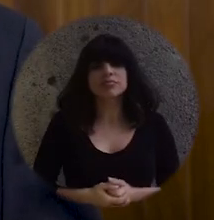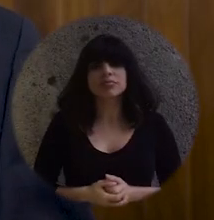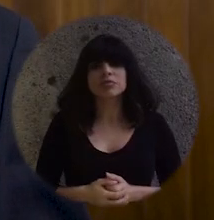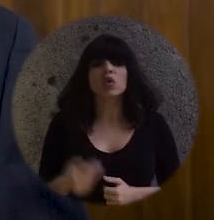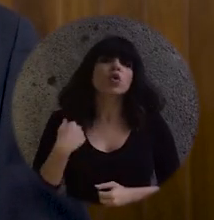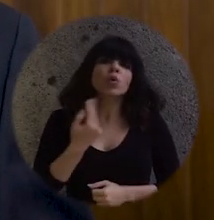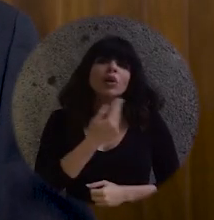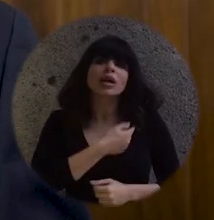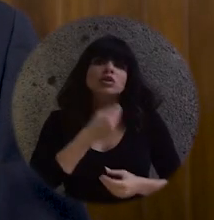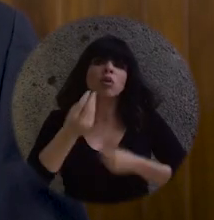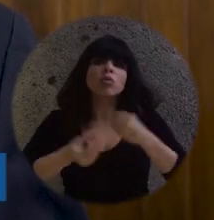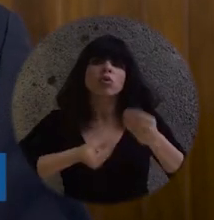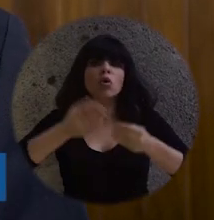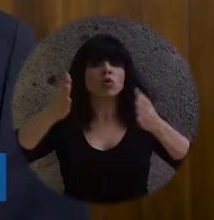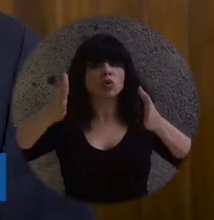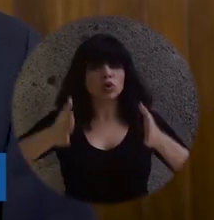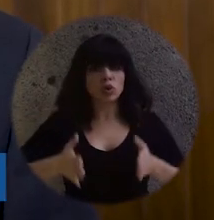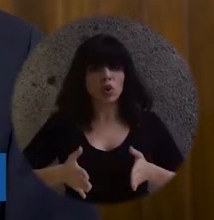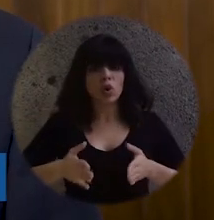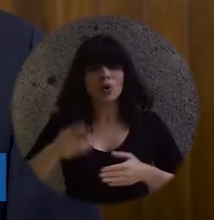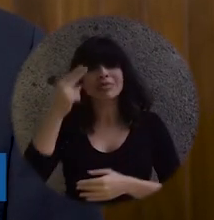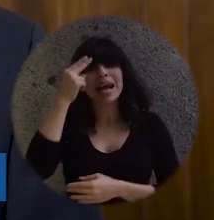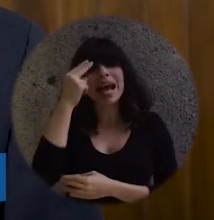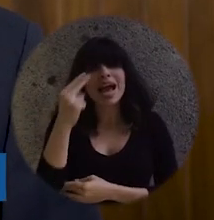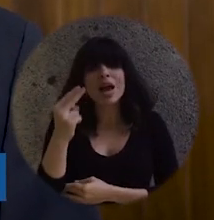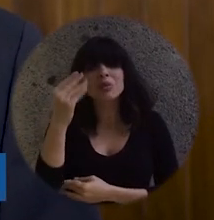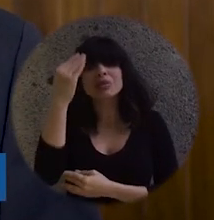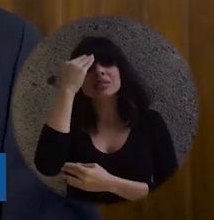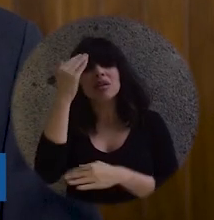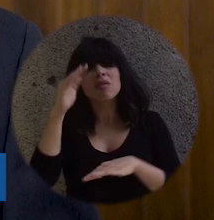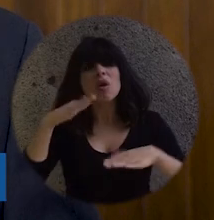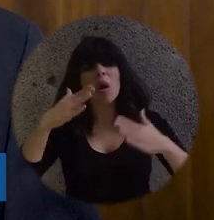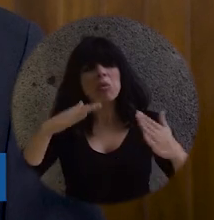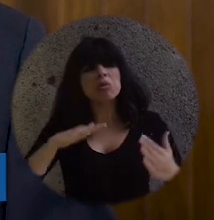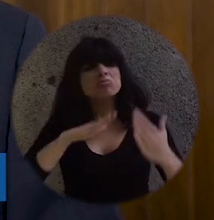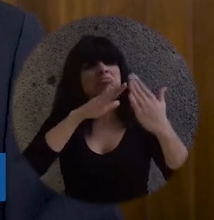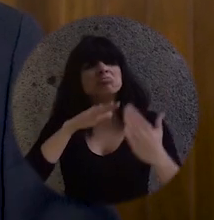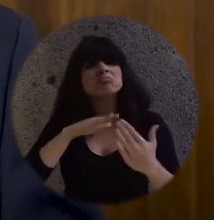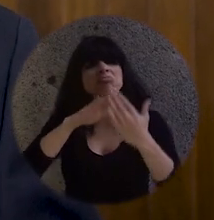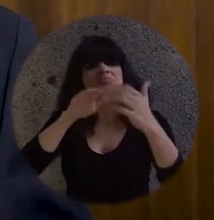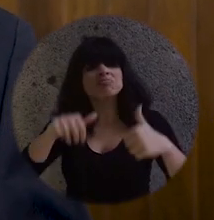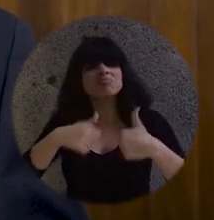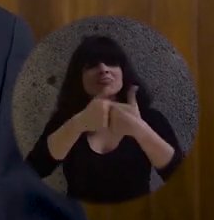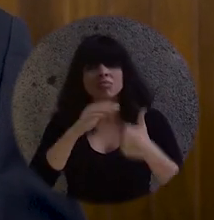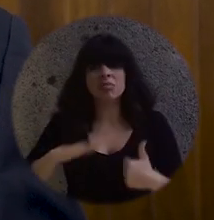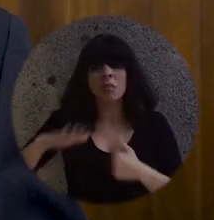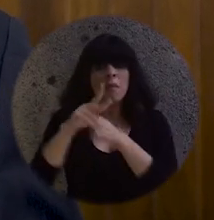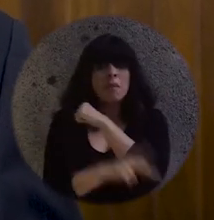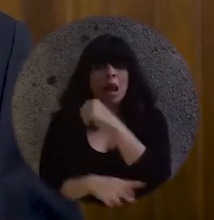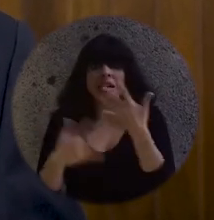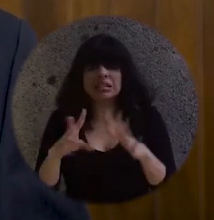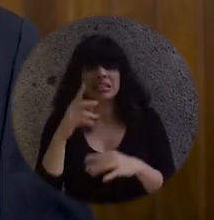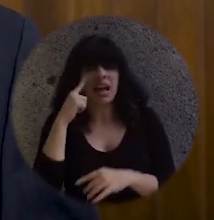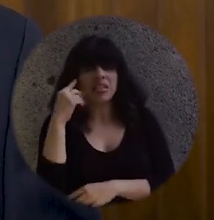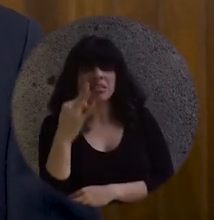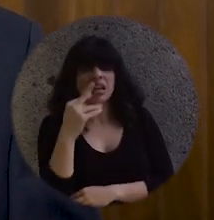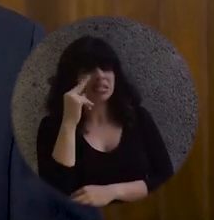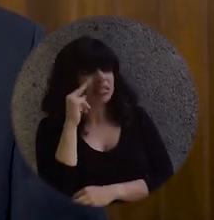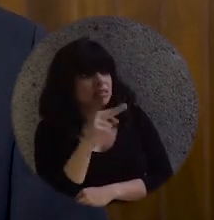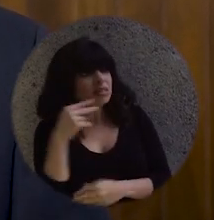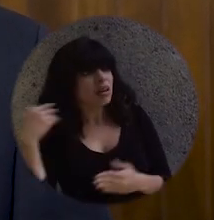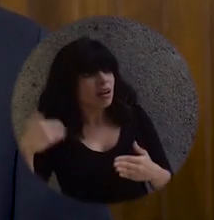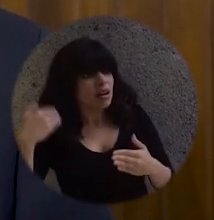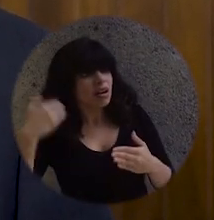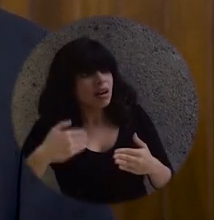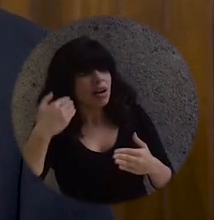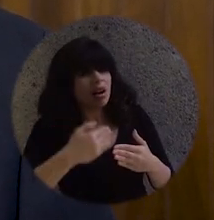Nuestras productoras y productores son héroes que saben hacer frente a las adversidades, como el país entero ha atestiguado durante las